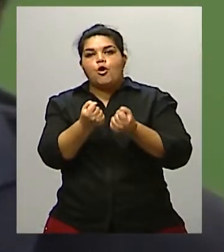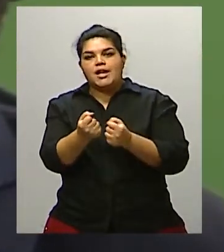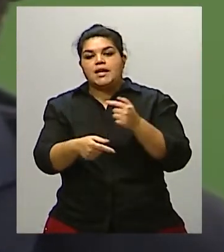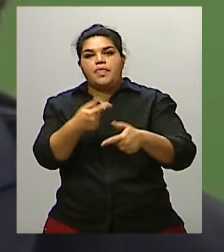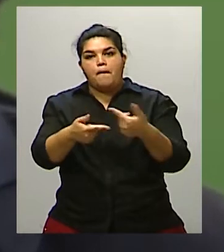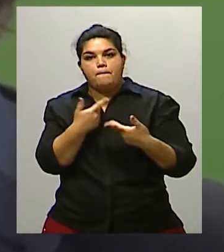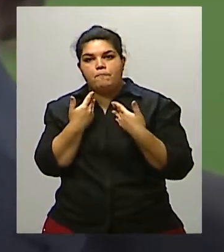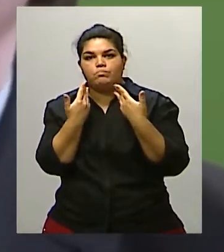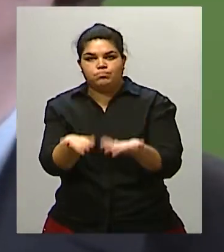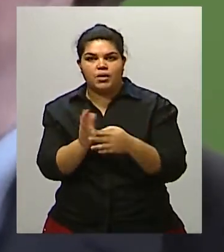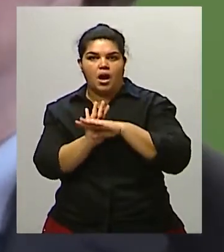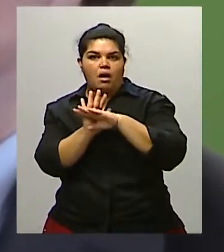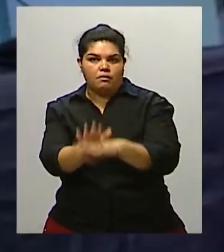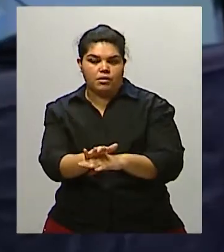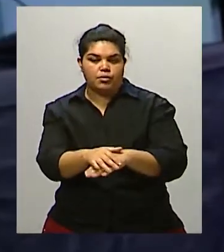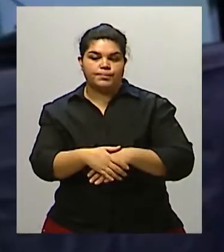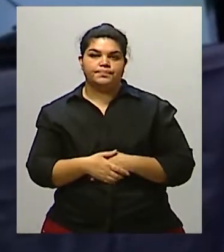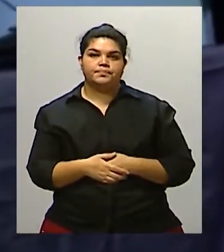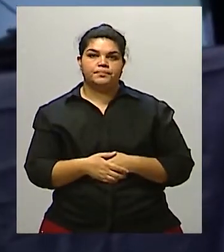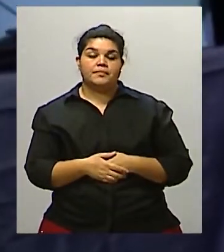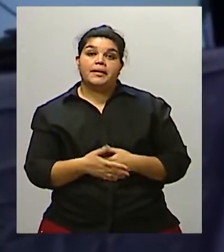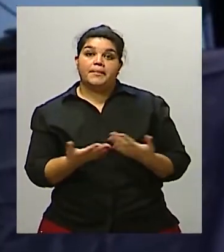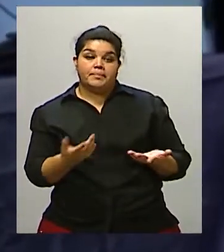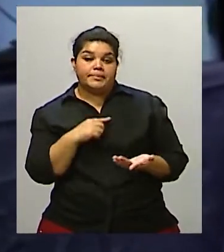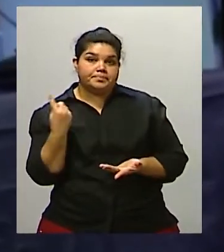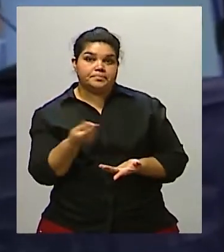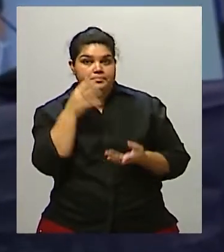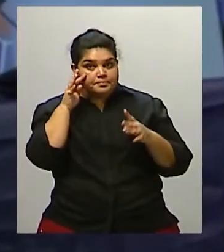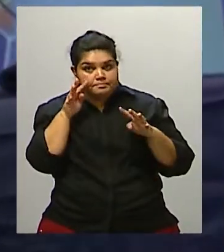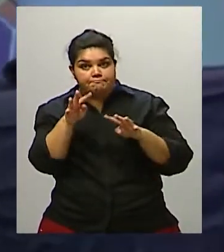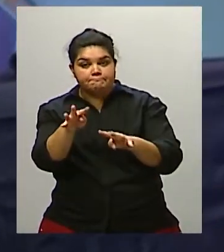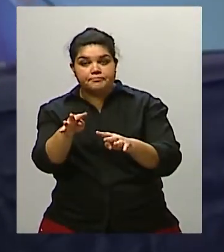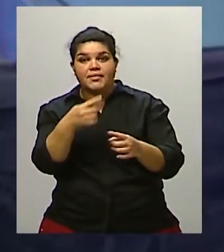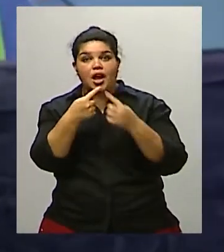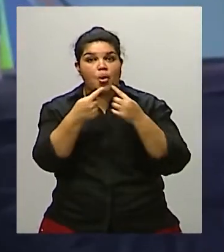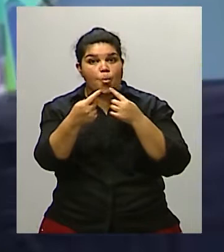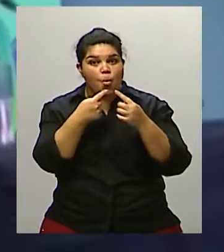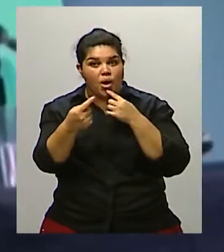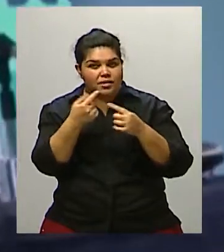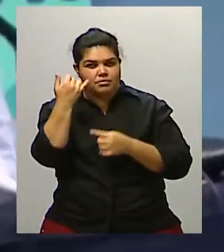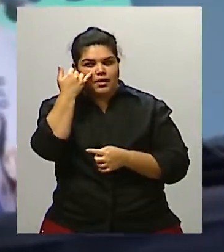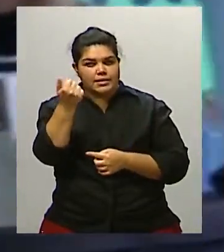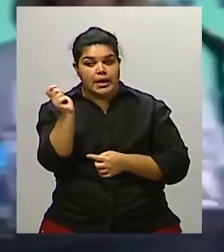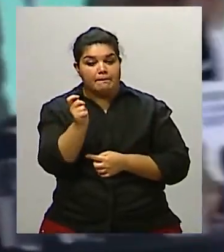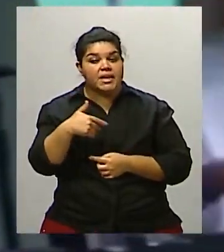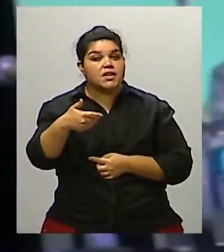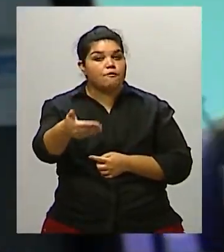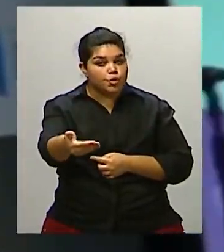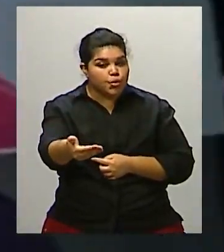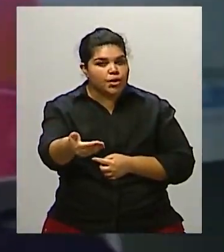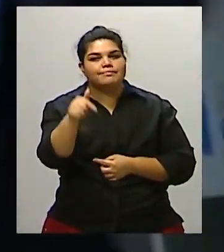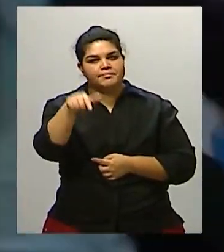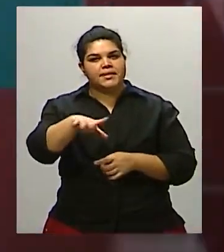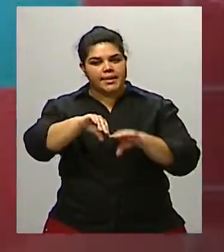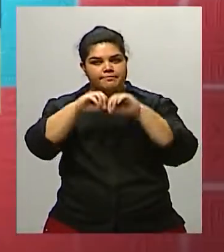Bueno, veremos qué van diciendo, sobre todo, lo decíamos recién, ¿no? Las encuestas ya en los próximos meses, que digamos, de